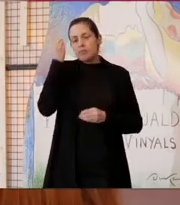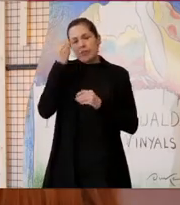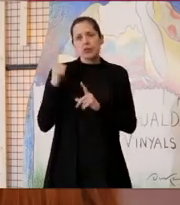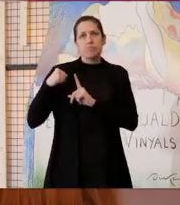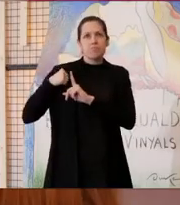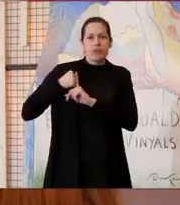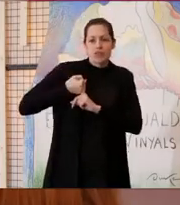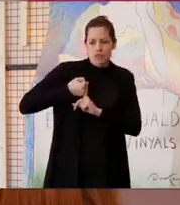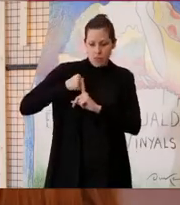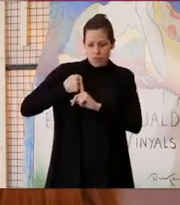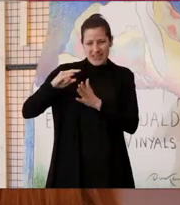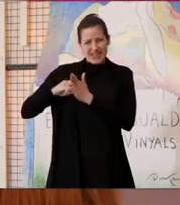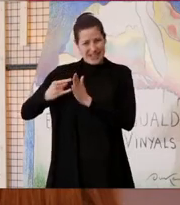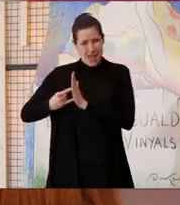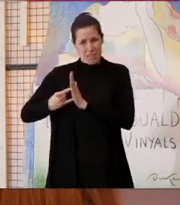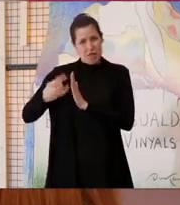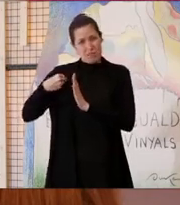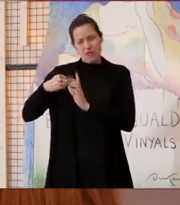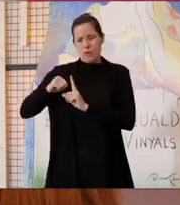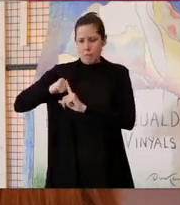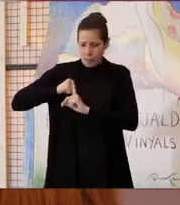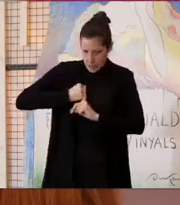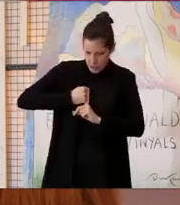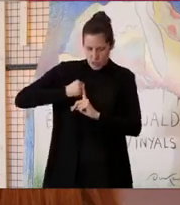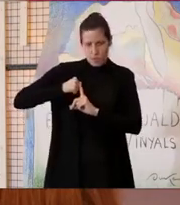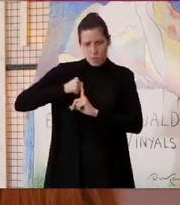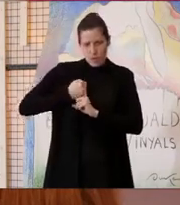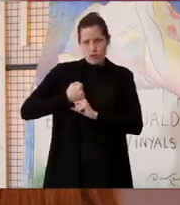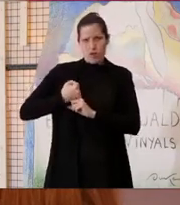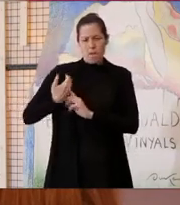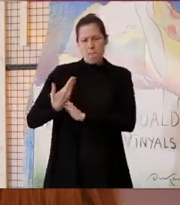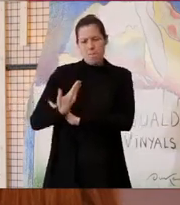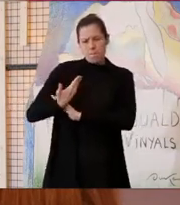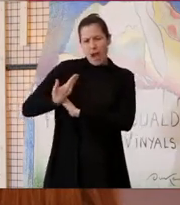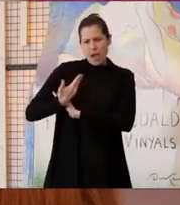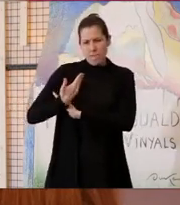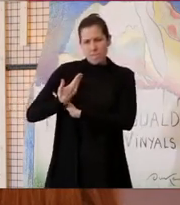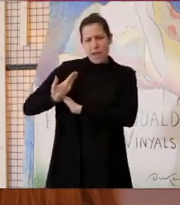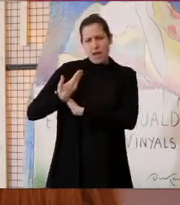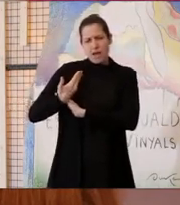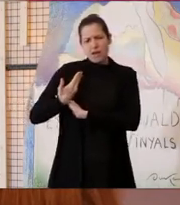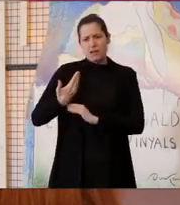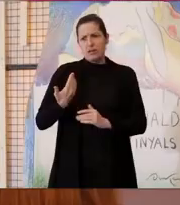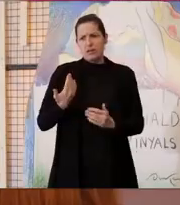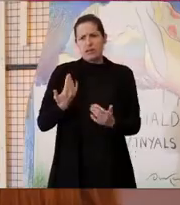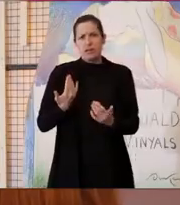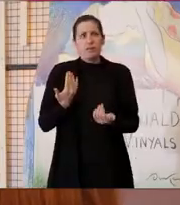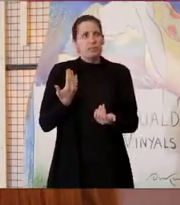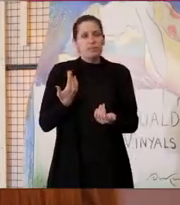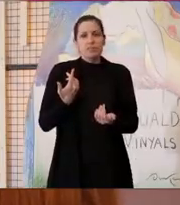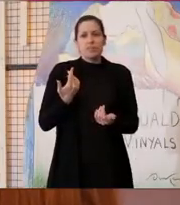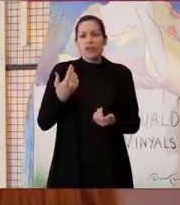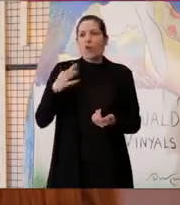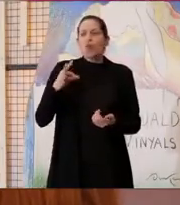del sistema tanto ataques no ataques que solo se nos hacen a las mujeres